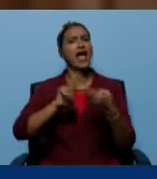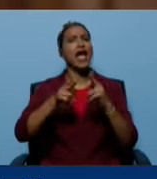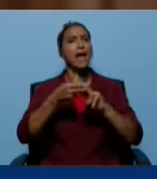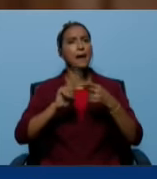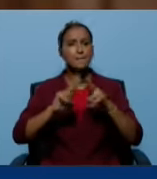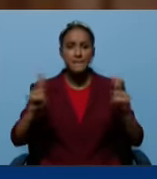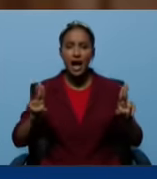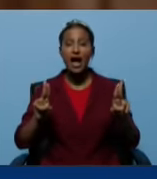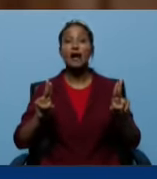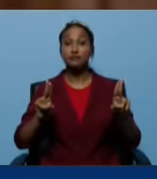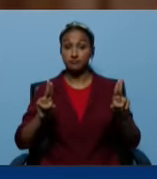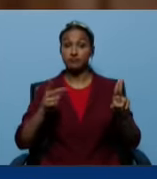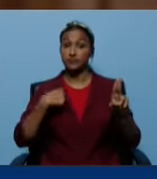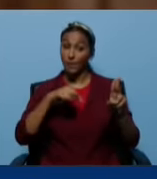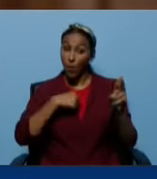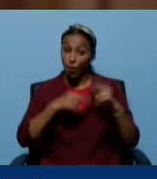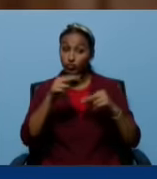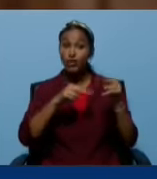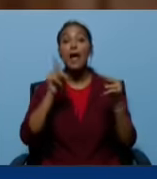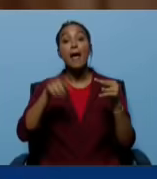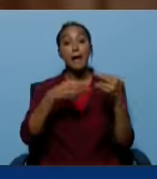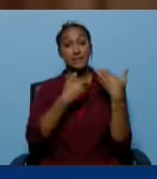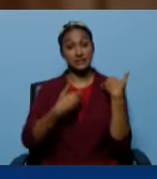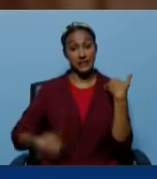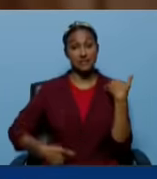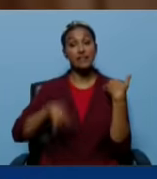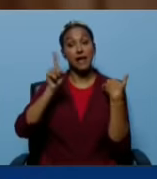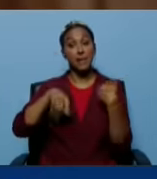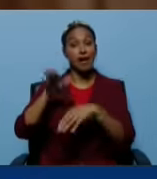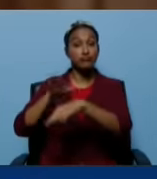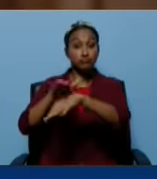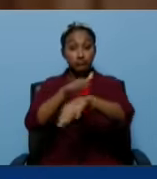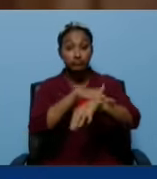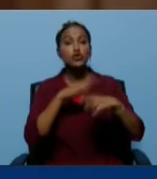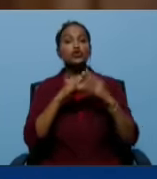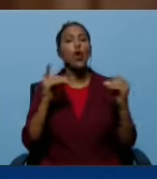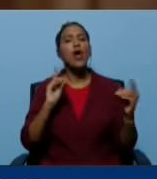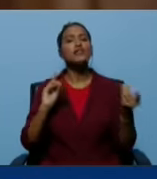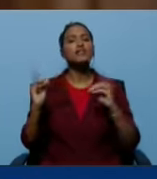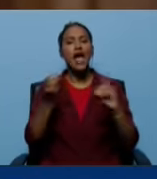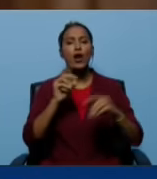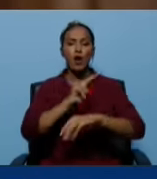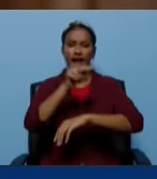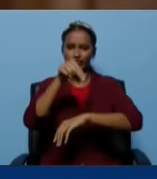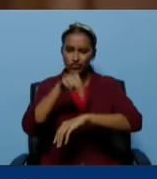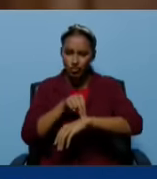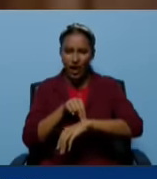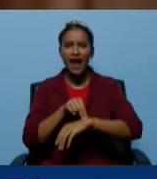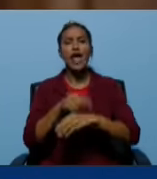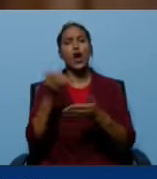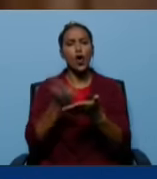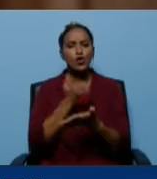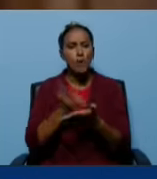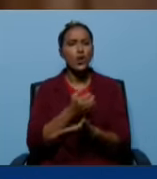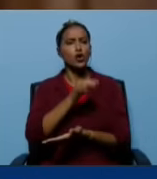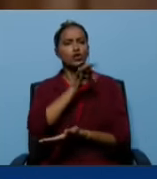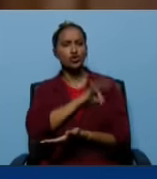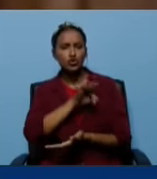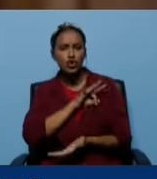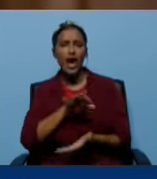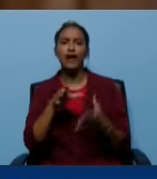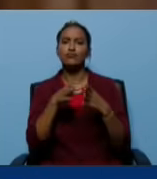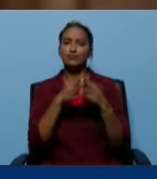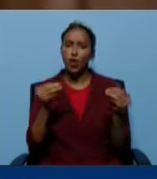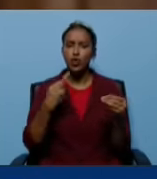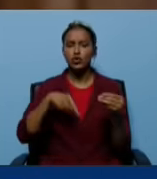ha llamado también a una serie de diálogos nacionales en lo político, en lo económico, en lo social. Vamos a un proceso